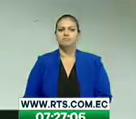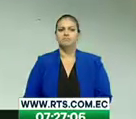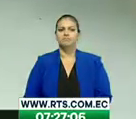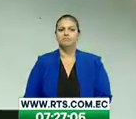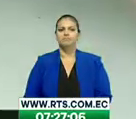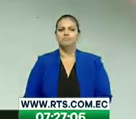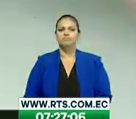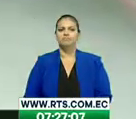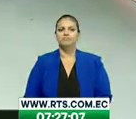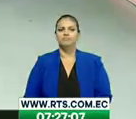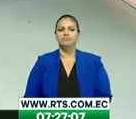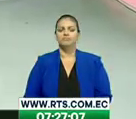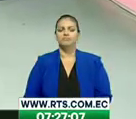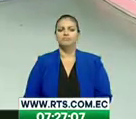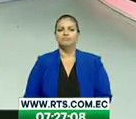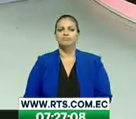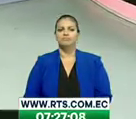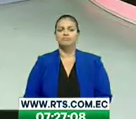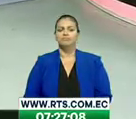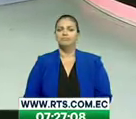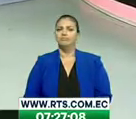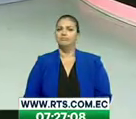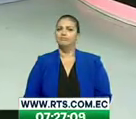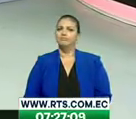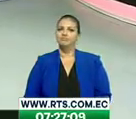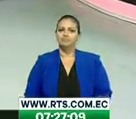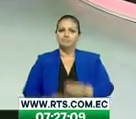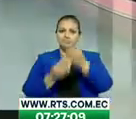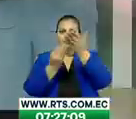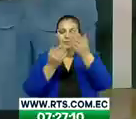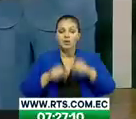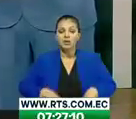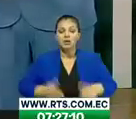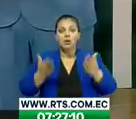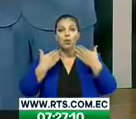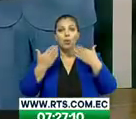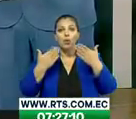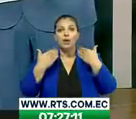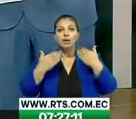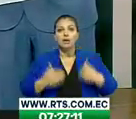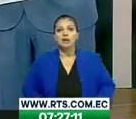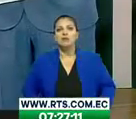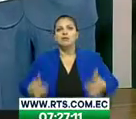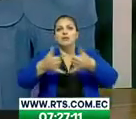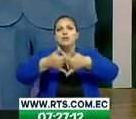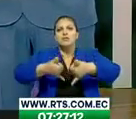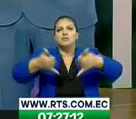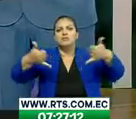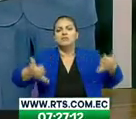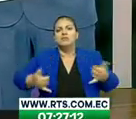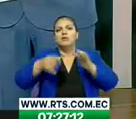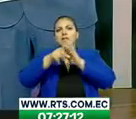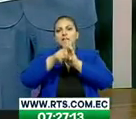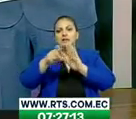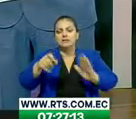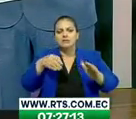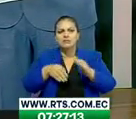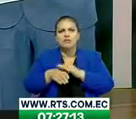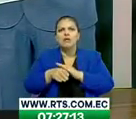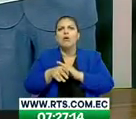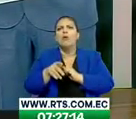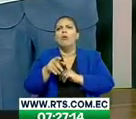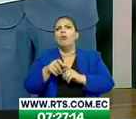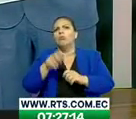Muy bien, y ahora queremos contarles que delincuentes roban 180 mil dólares de una caja fuerte en un local en el centro de